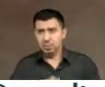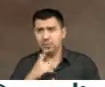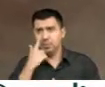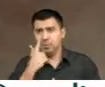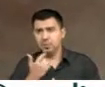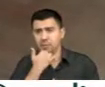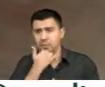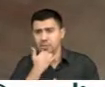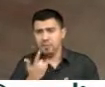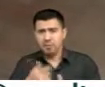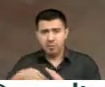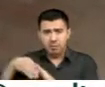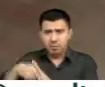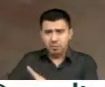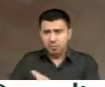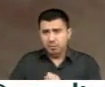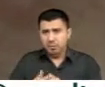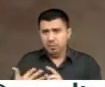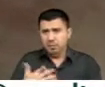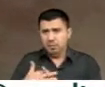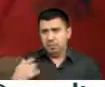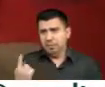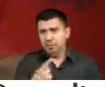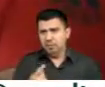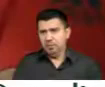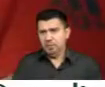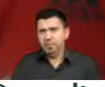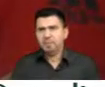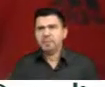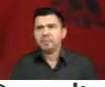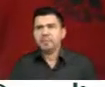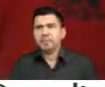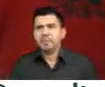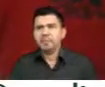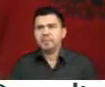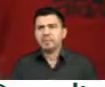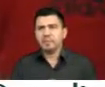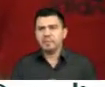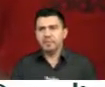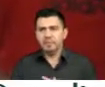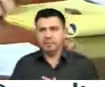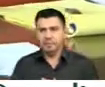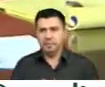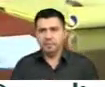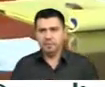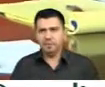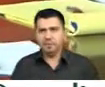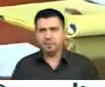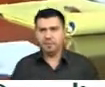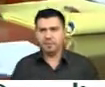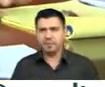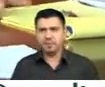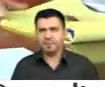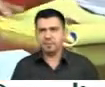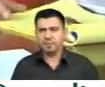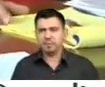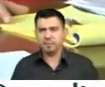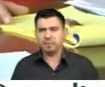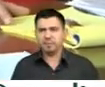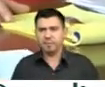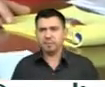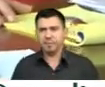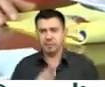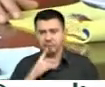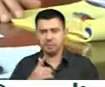esto, que esta crisis de verdad no perdure más por el tiempo, porque no podemos seguir siendo informales, que se abre la